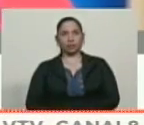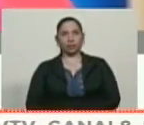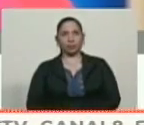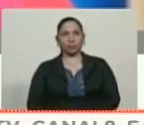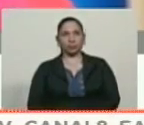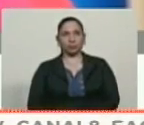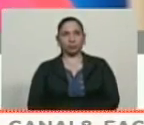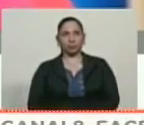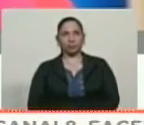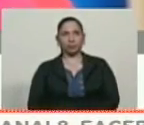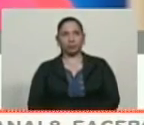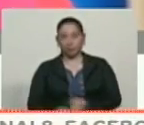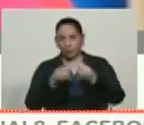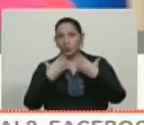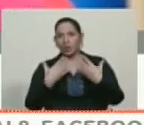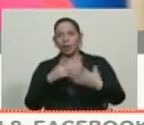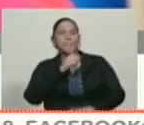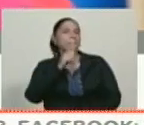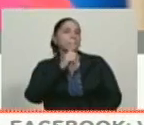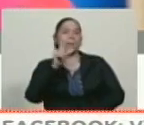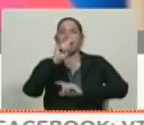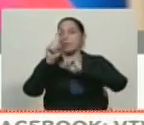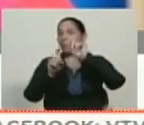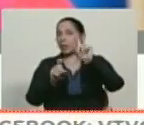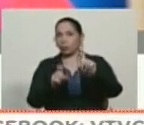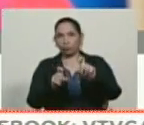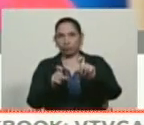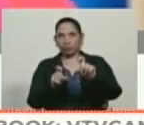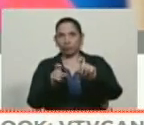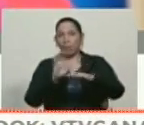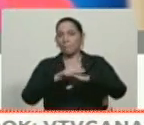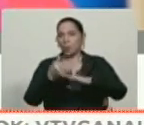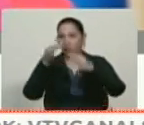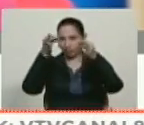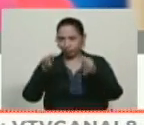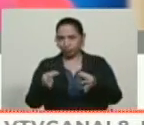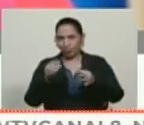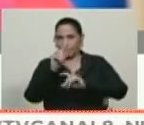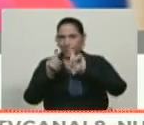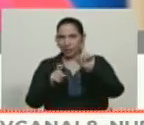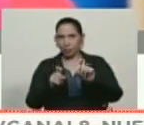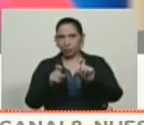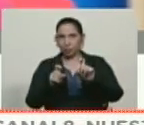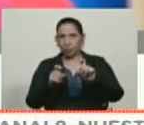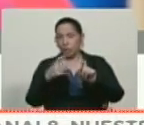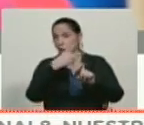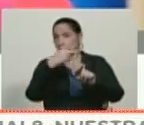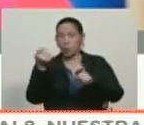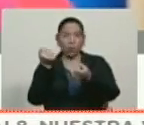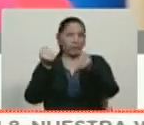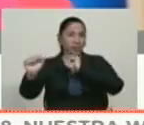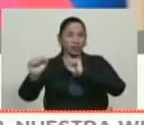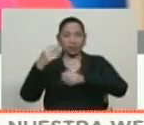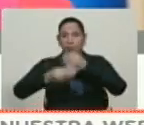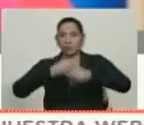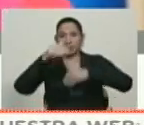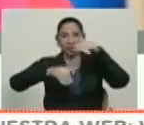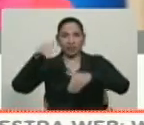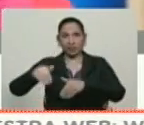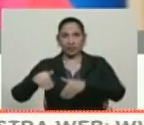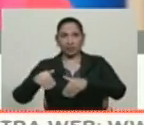Perfecto. Bueno, entonces está mal formulada la pregunta. Porque en realidad la pregunta es, no es que rechazamos realizar elecciones, que